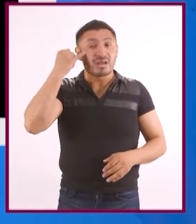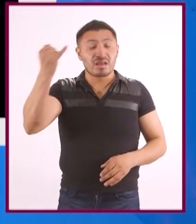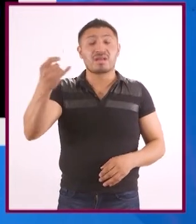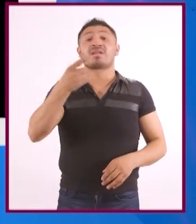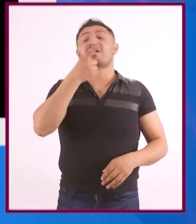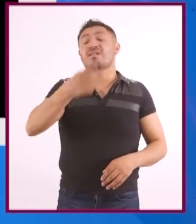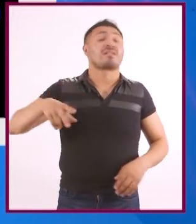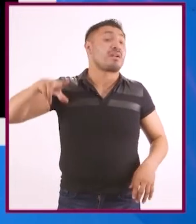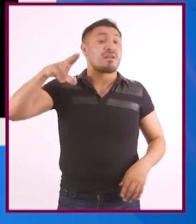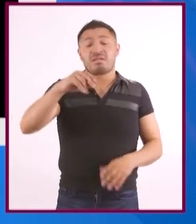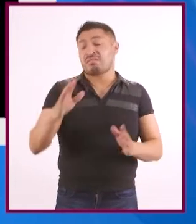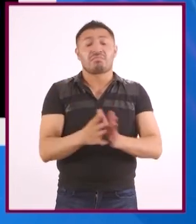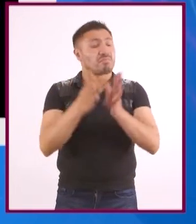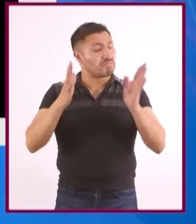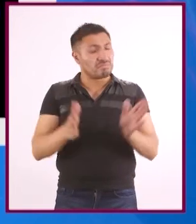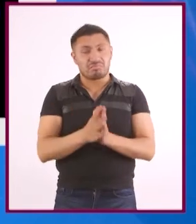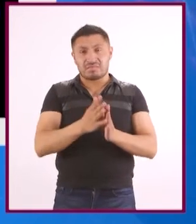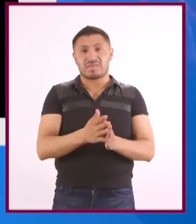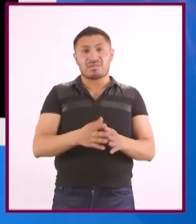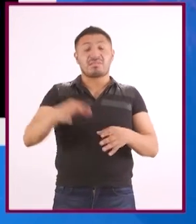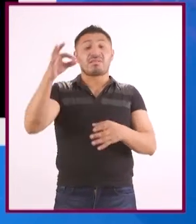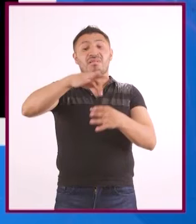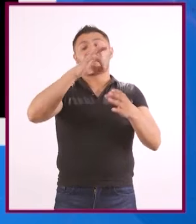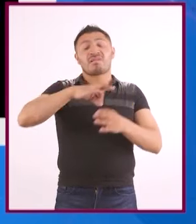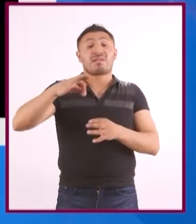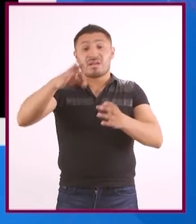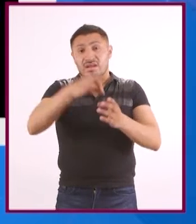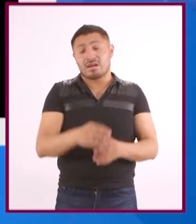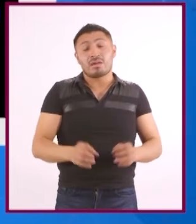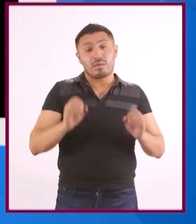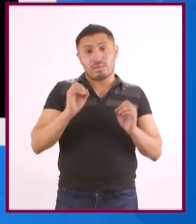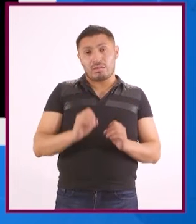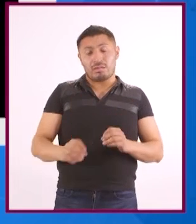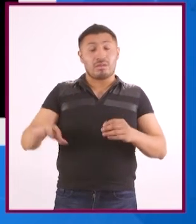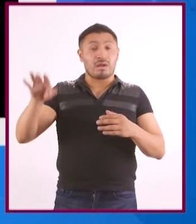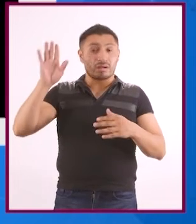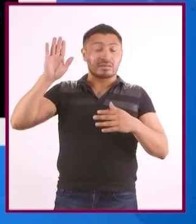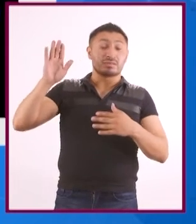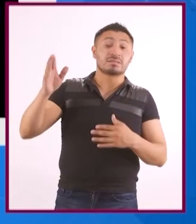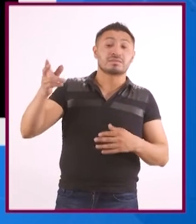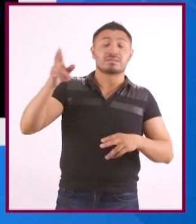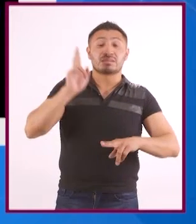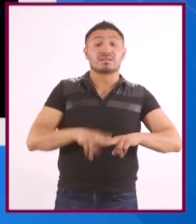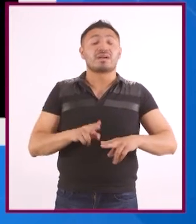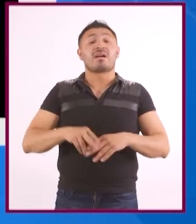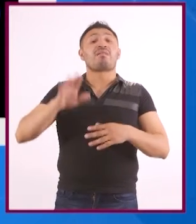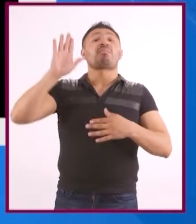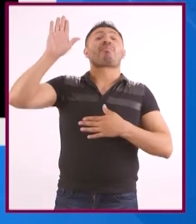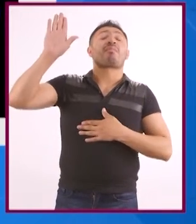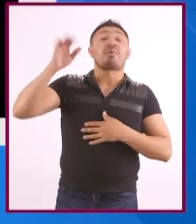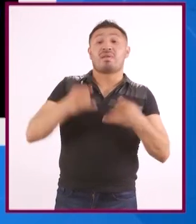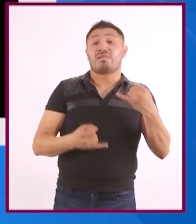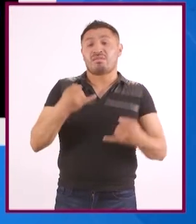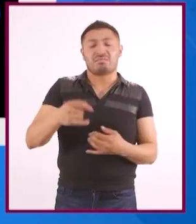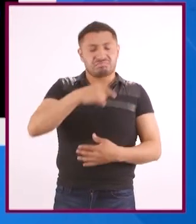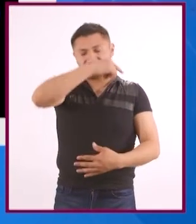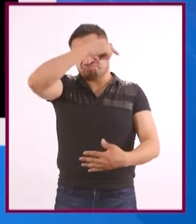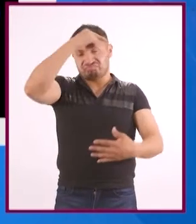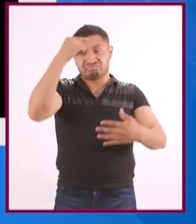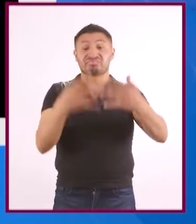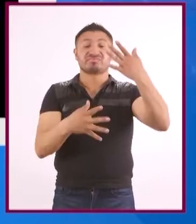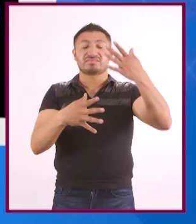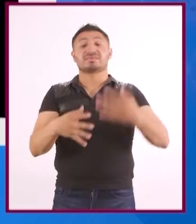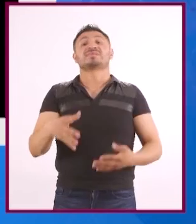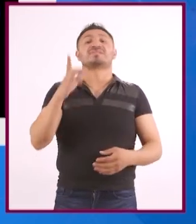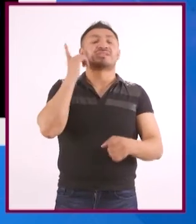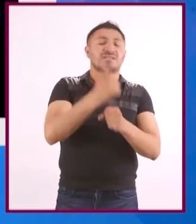participar, por ejemplo, en las casillas electorales o a ser jurado en los juicios. En fin, podemos